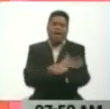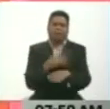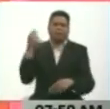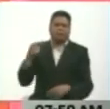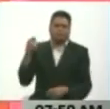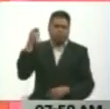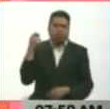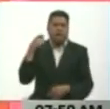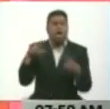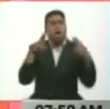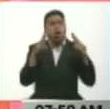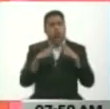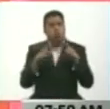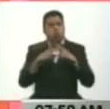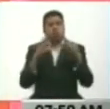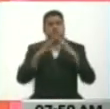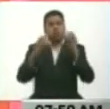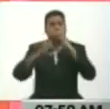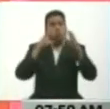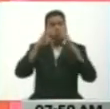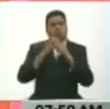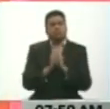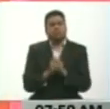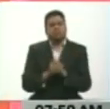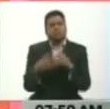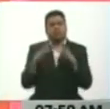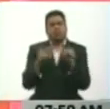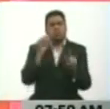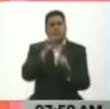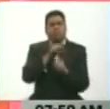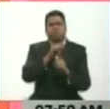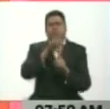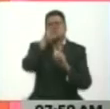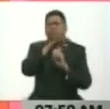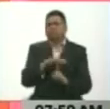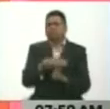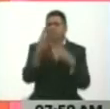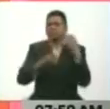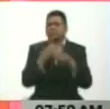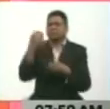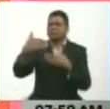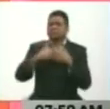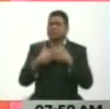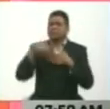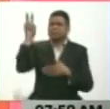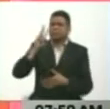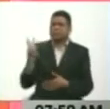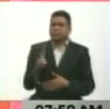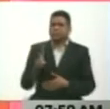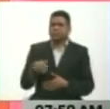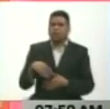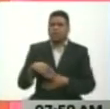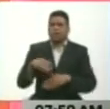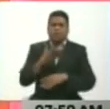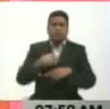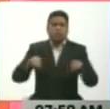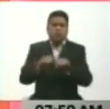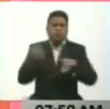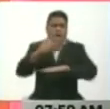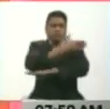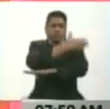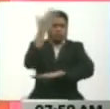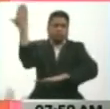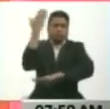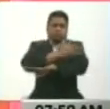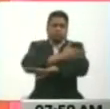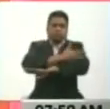conocedora de los medios de comunicación, ante estos certeros ataques, ante todo este cerco que se le ha hecho a Venezuela, esta dictadura